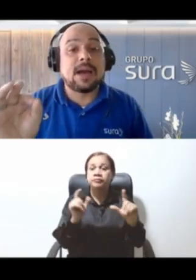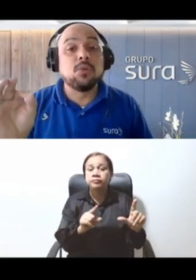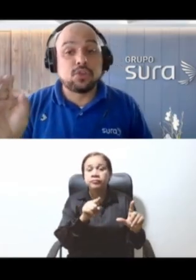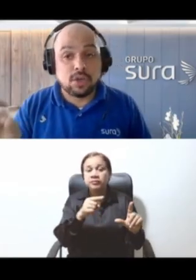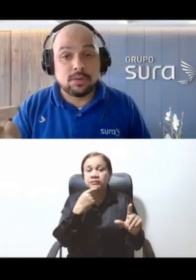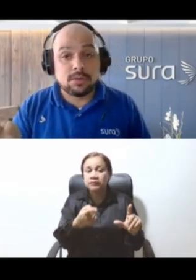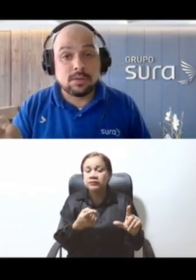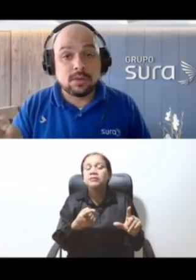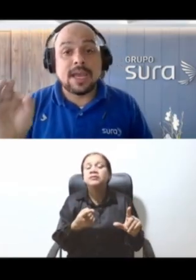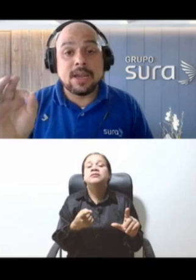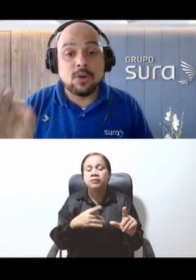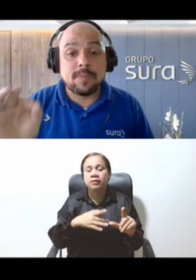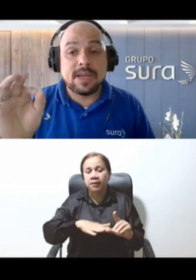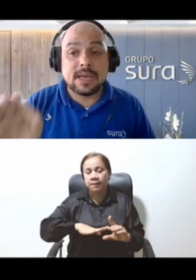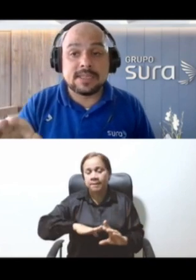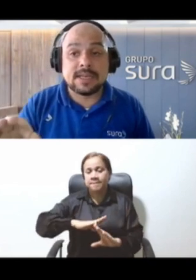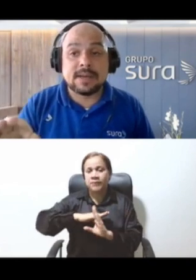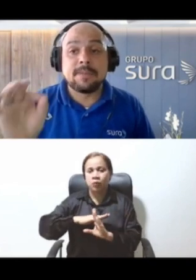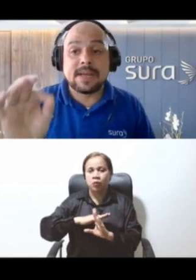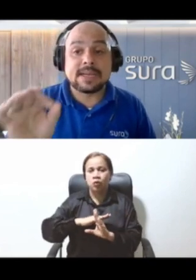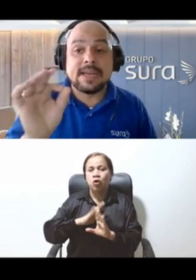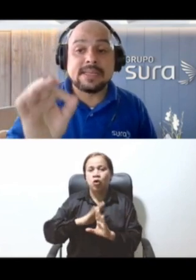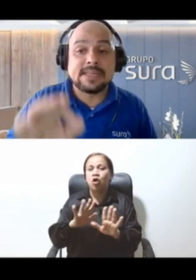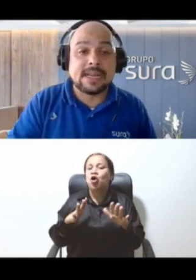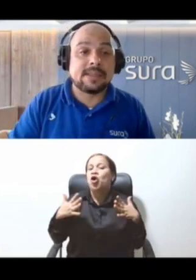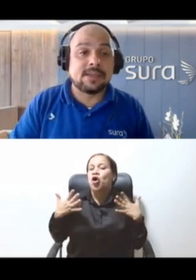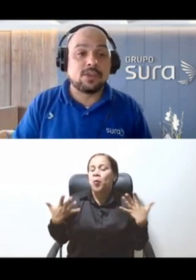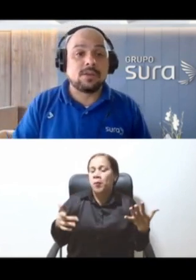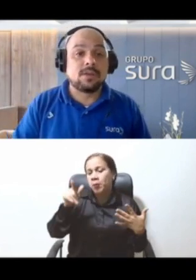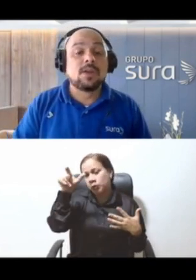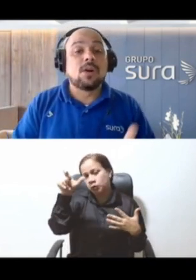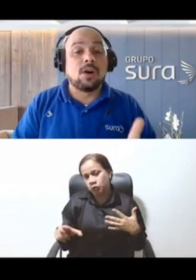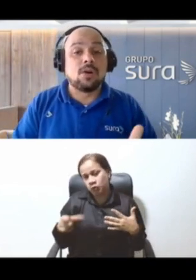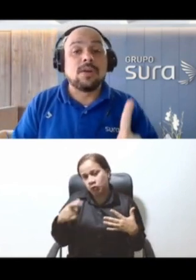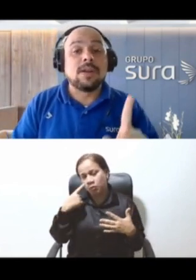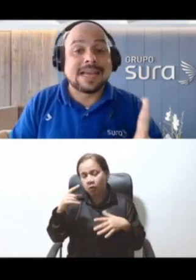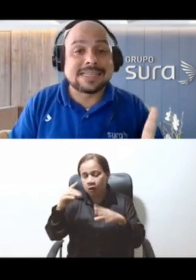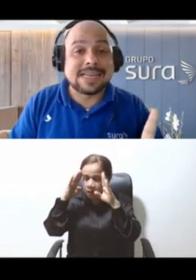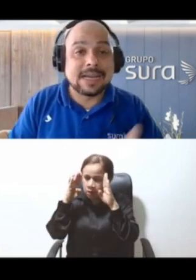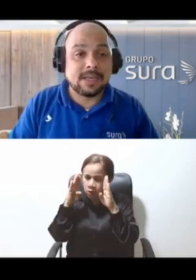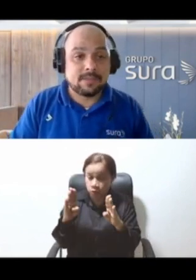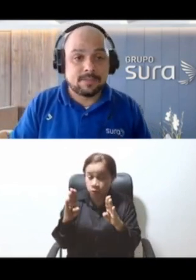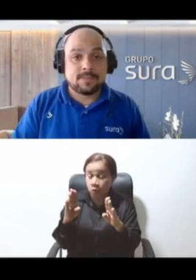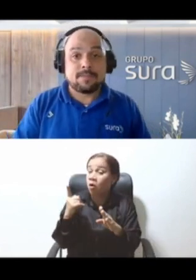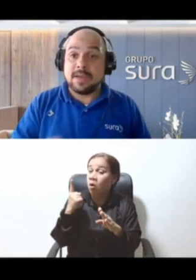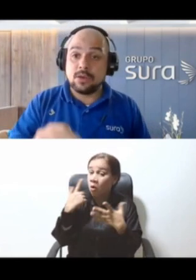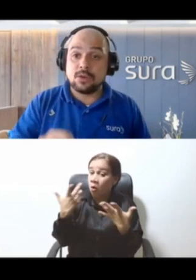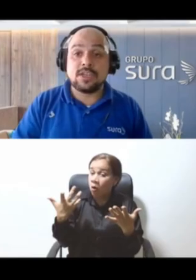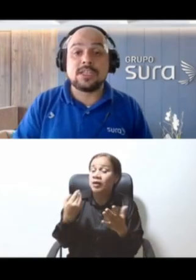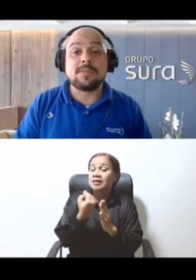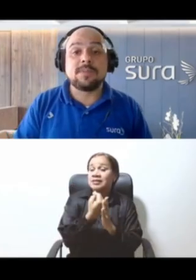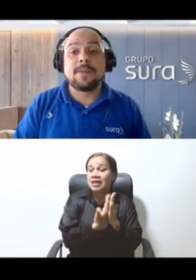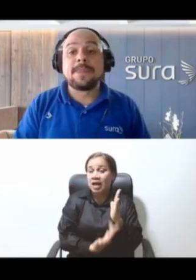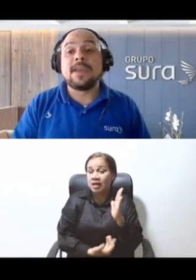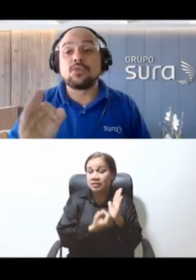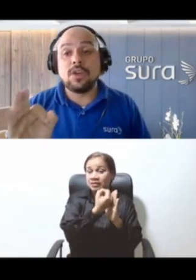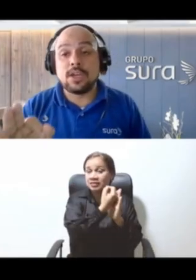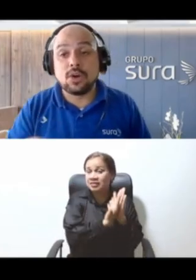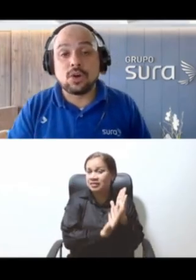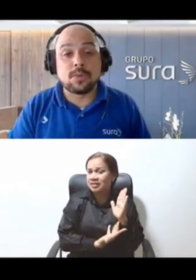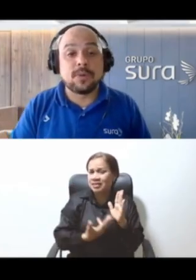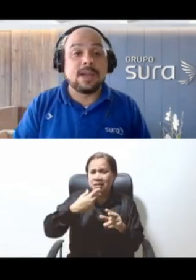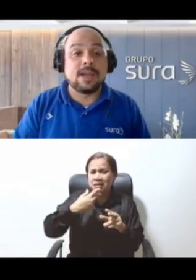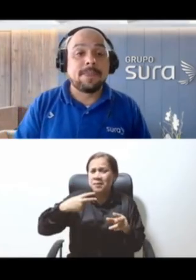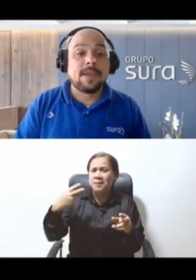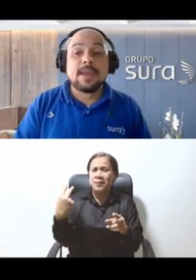generar precaución en un brigadista para realizar la atención. Ojo, la sangre, peligrosísima, es